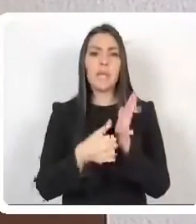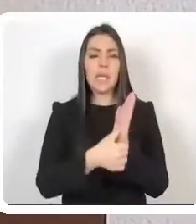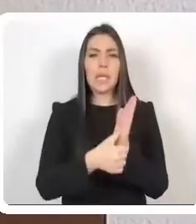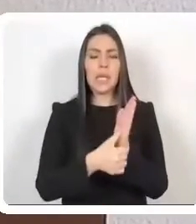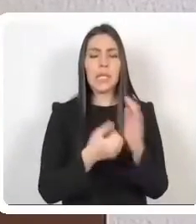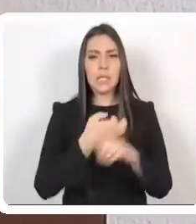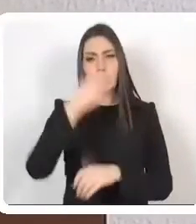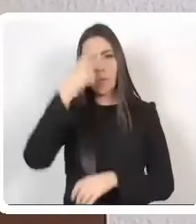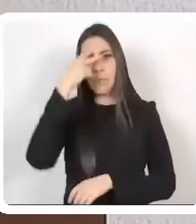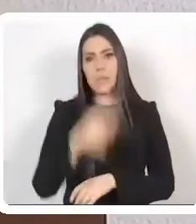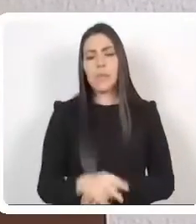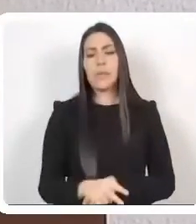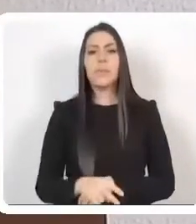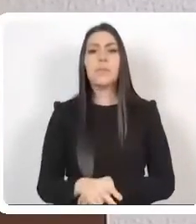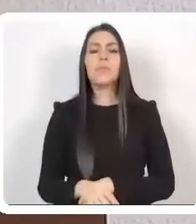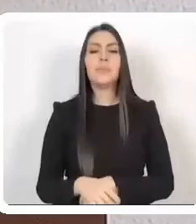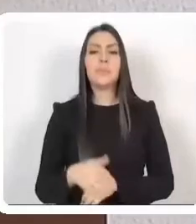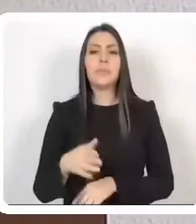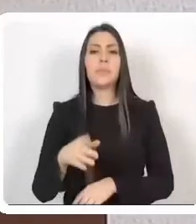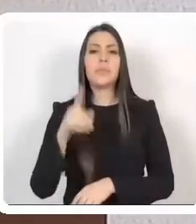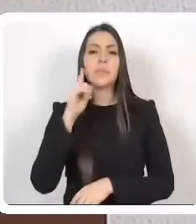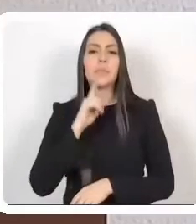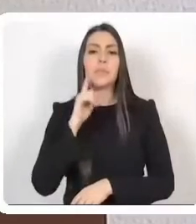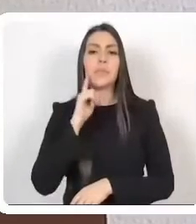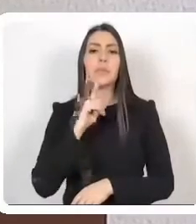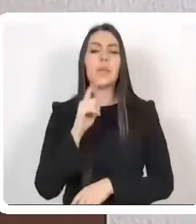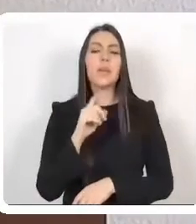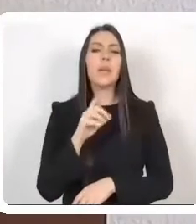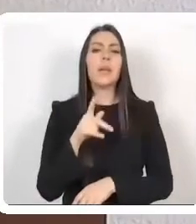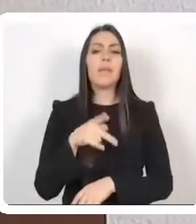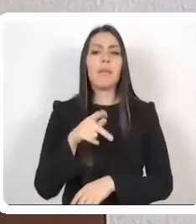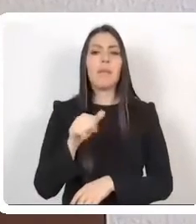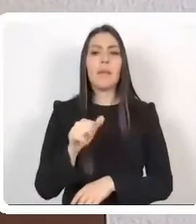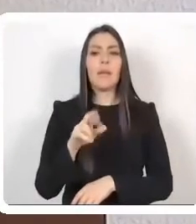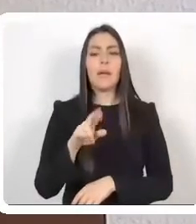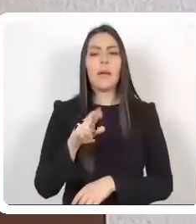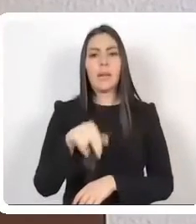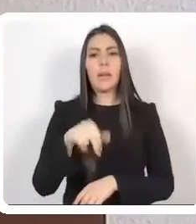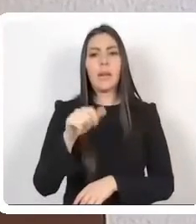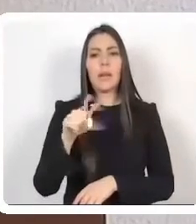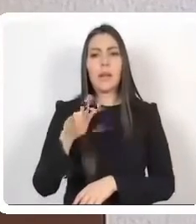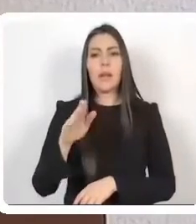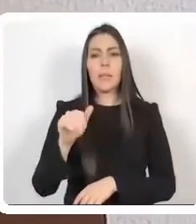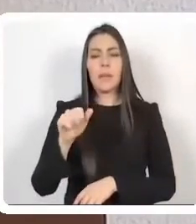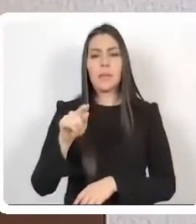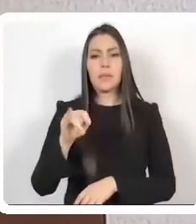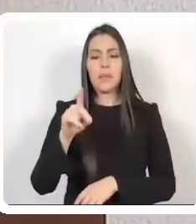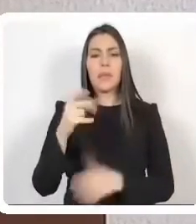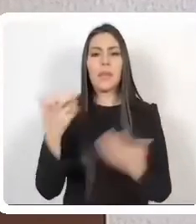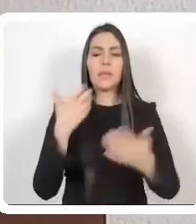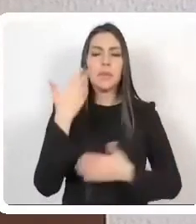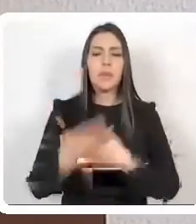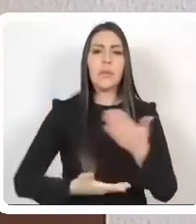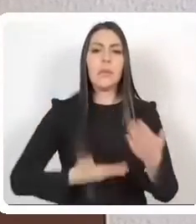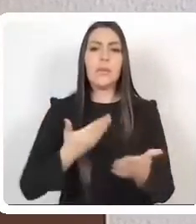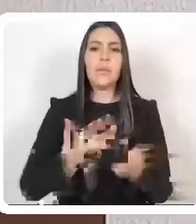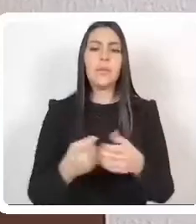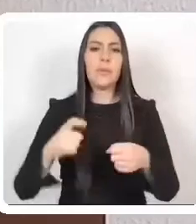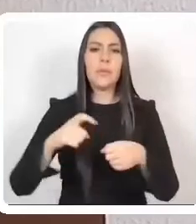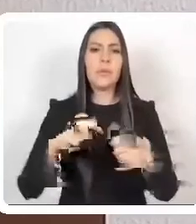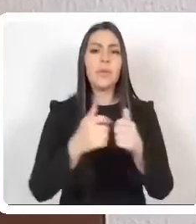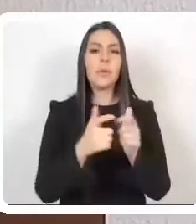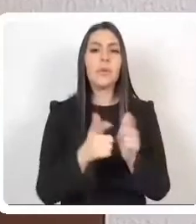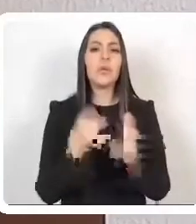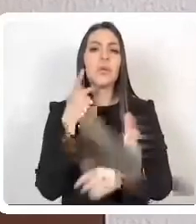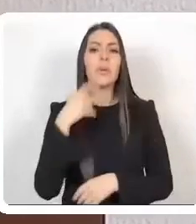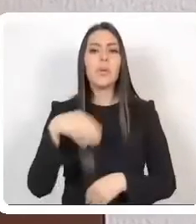México, presentado por la suscrita diputada Karina Labastida Sotelo, en nombre del Grupo Parlamentario del Partido de Morena, y de